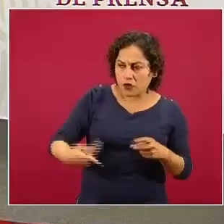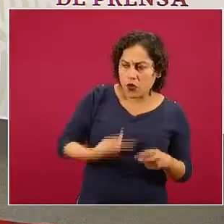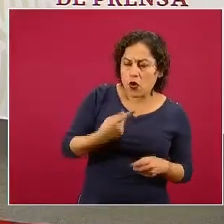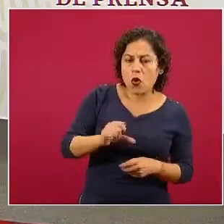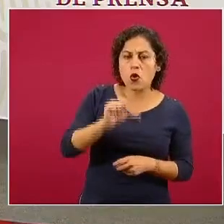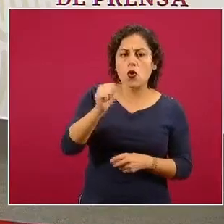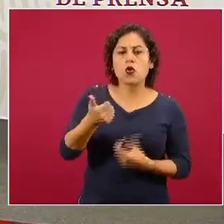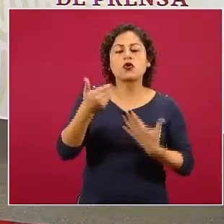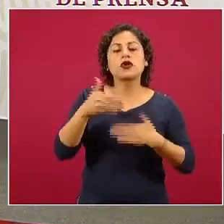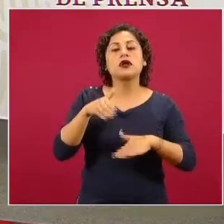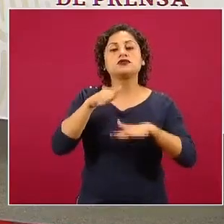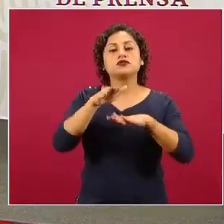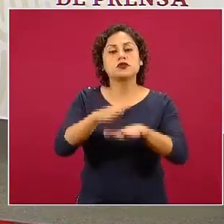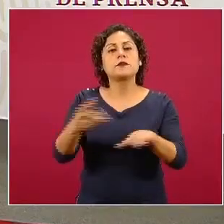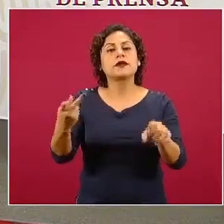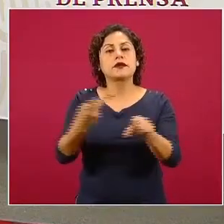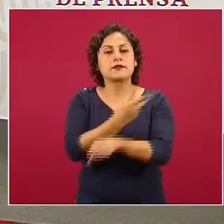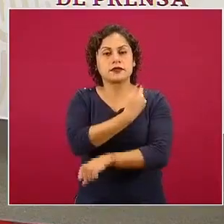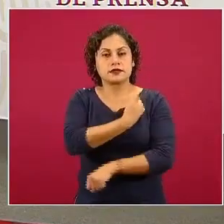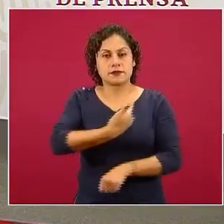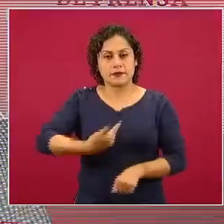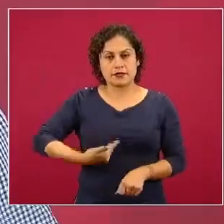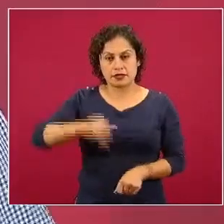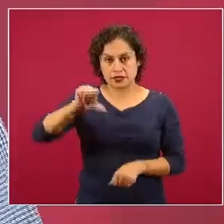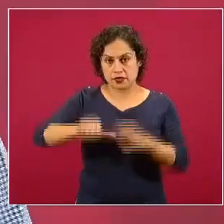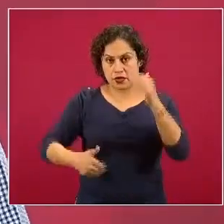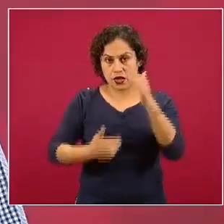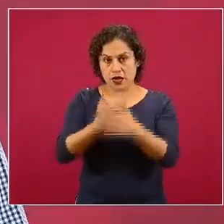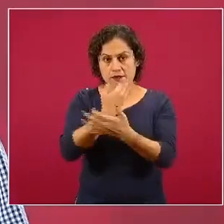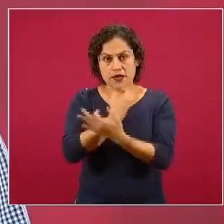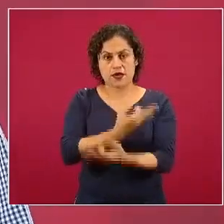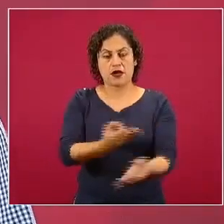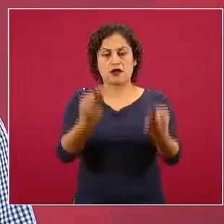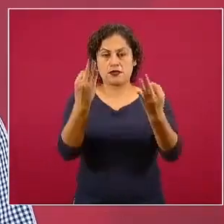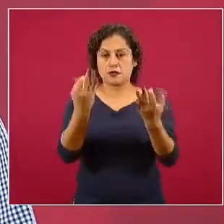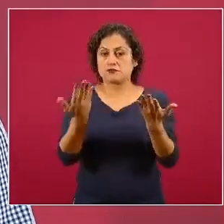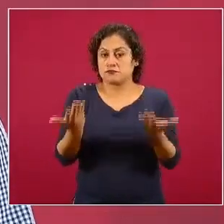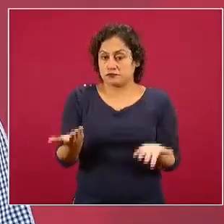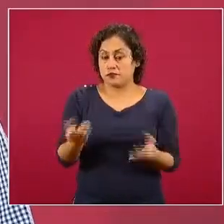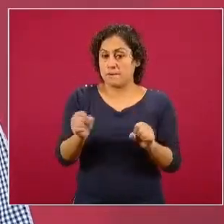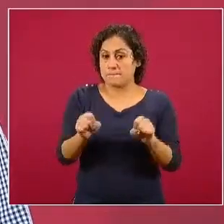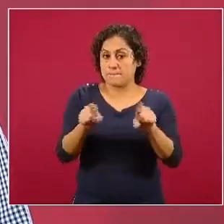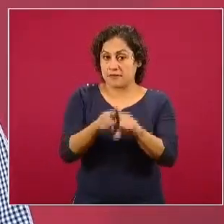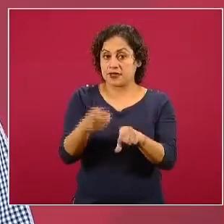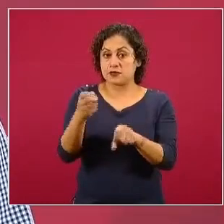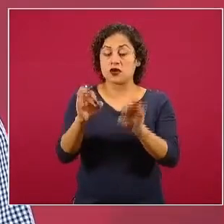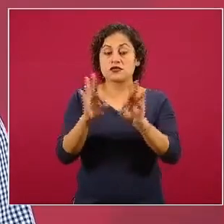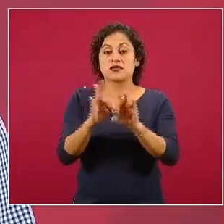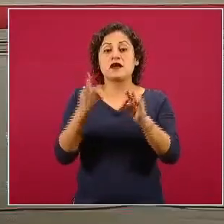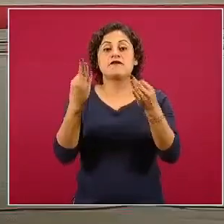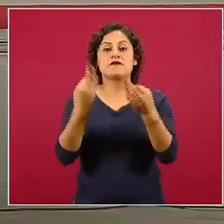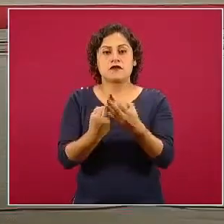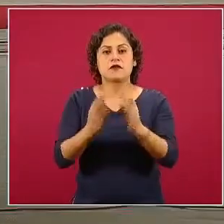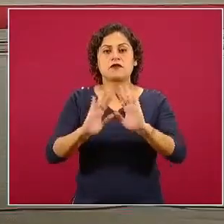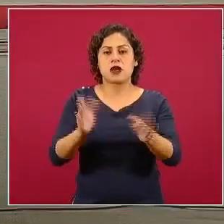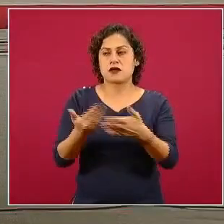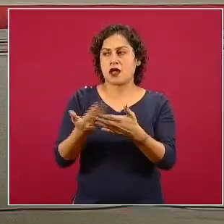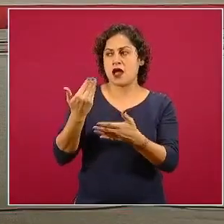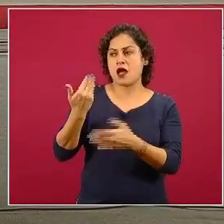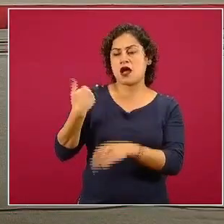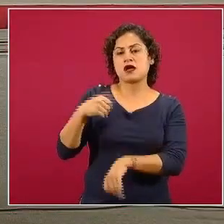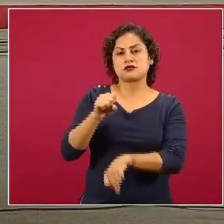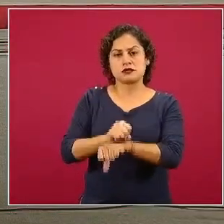que declaraba el señor presidente hoy día en la mañana, de hecho esto es parte de una estrategia que inició ya hace algunas